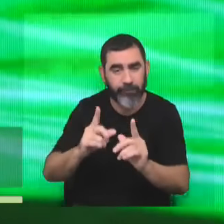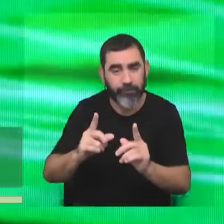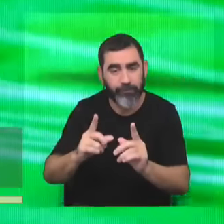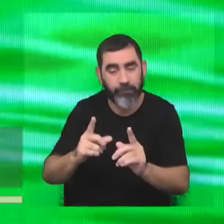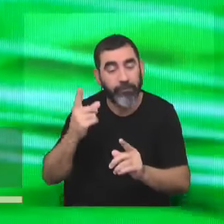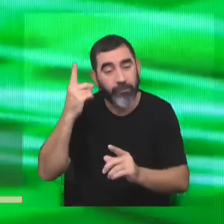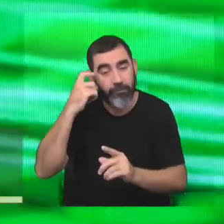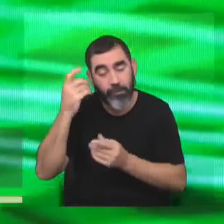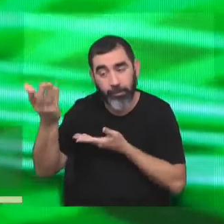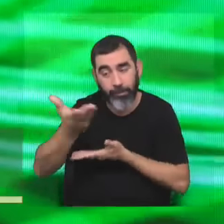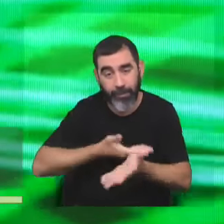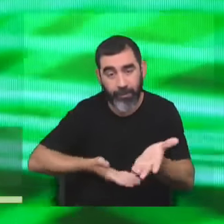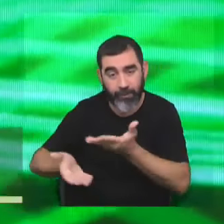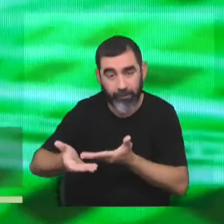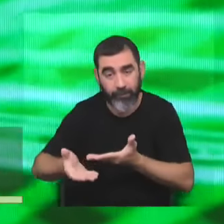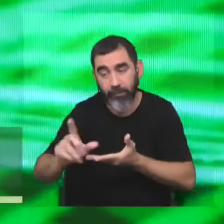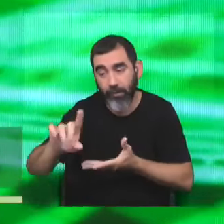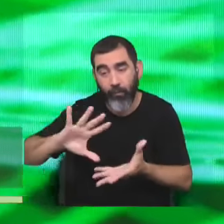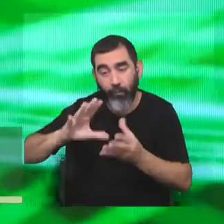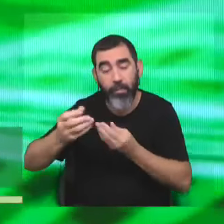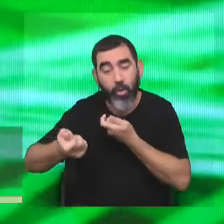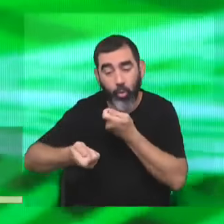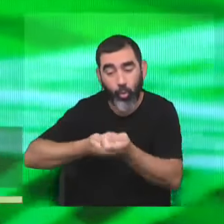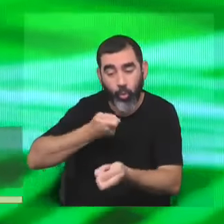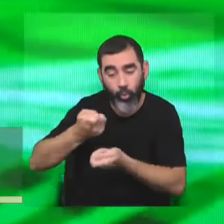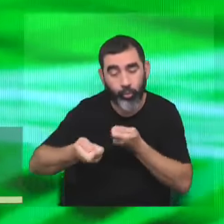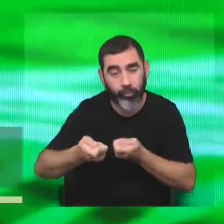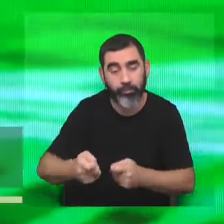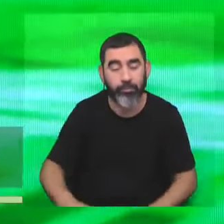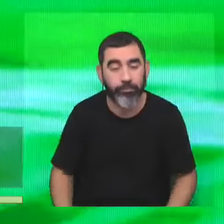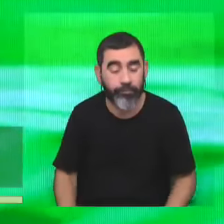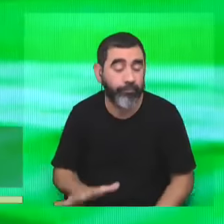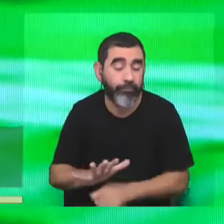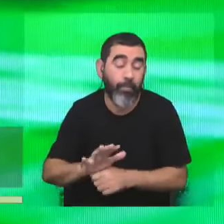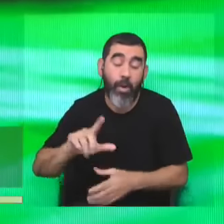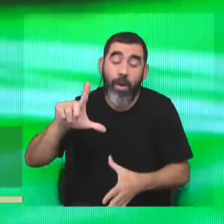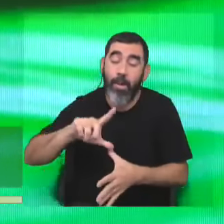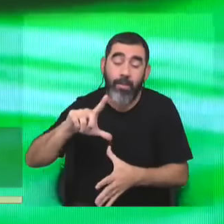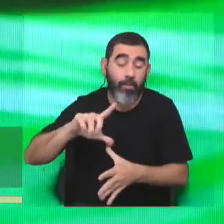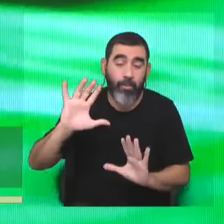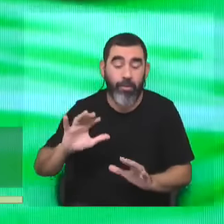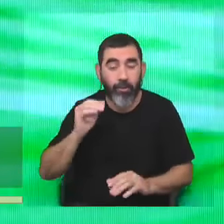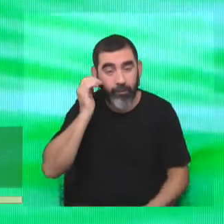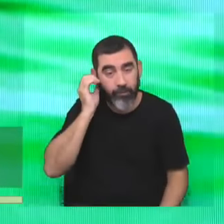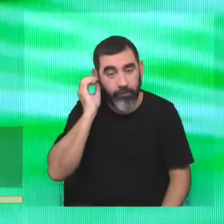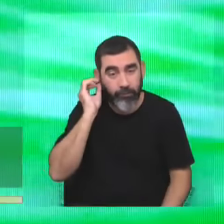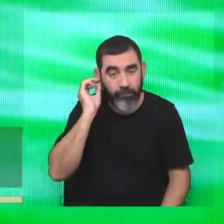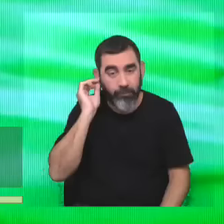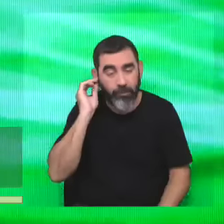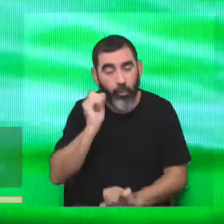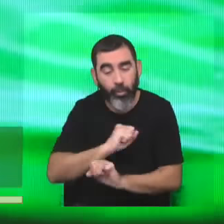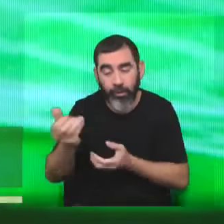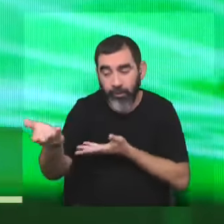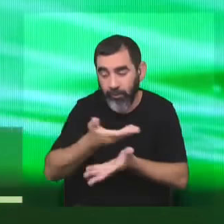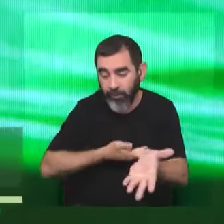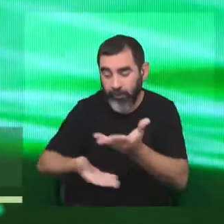nuestras experiencias Yo creo que esa es una manera de construir eh Muy muy latinoamericana también muy desde el sur eh que nos permite intercambiar acerca de